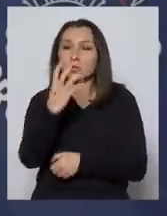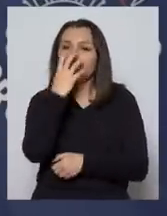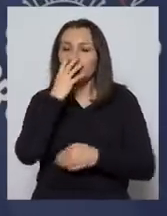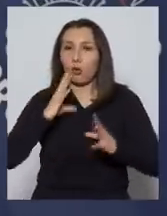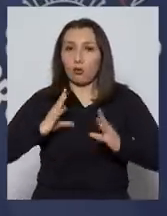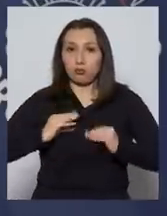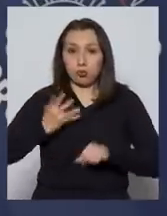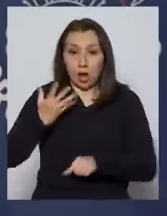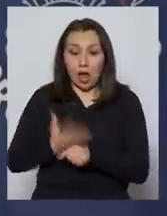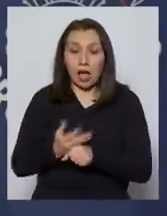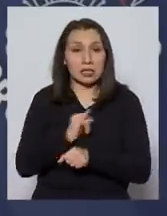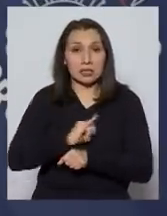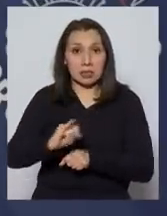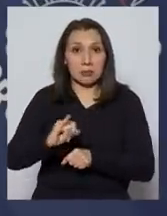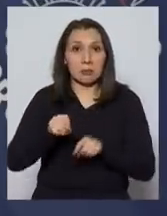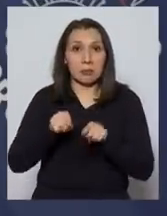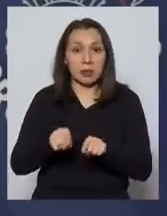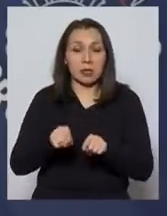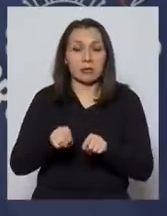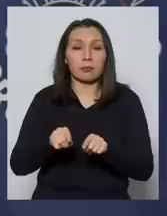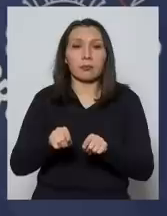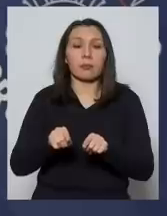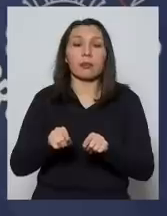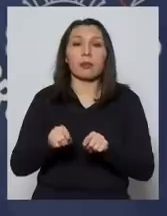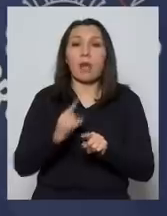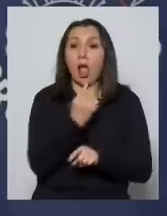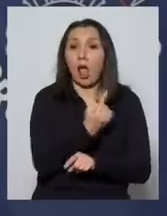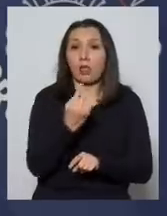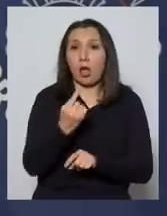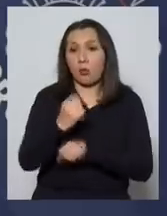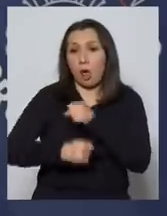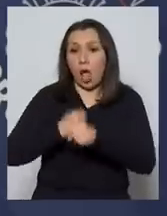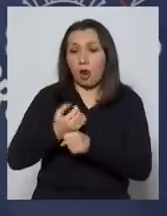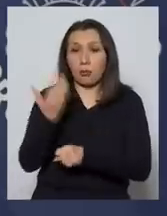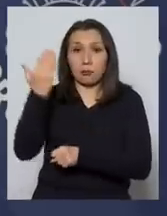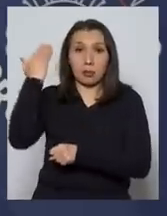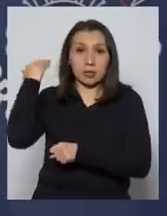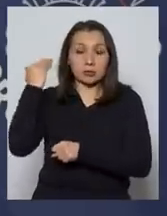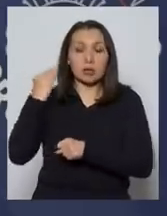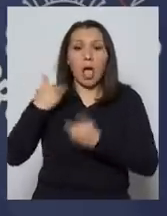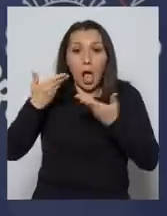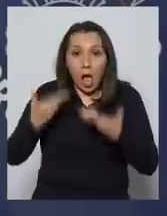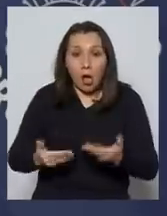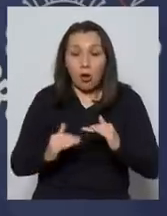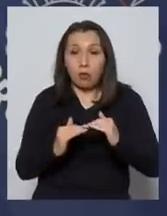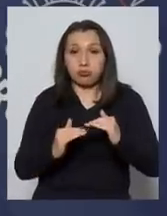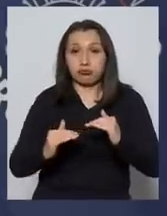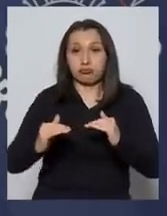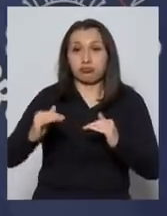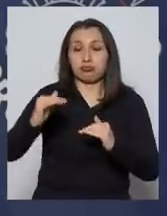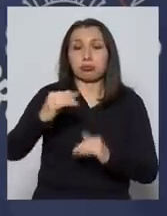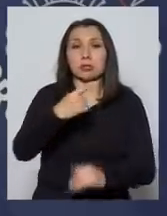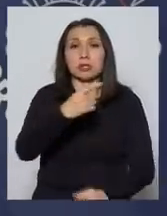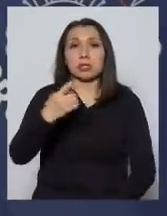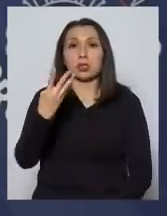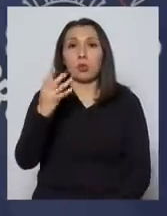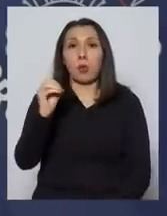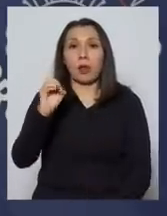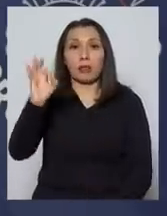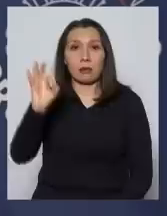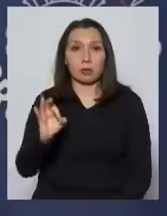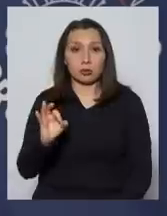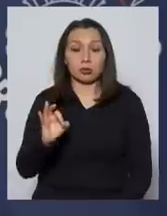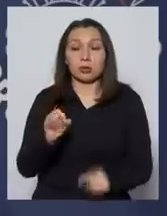ventiladores mecánicos disponibles, en cada uno de los años anteriores, el crecimiento que ha habido es de un